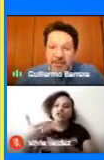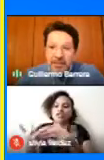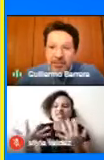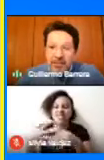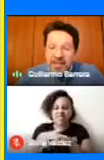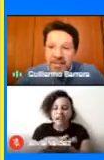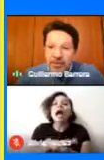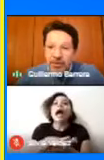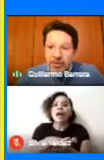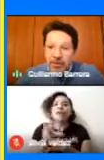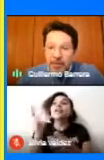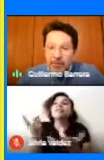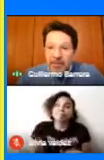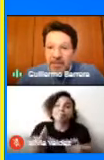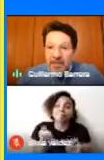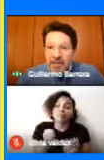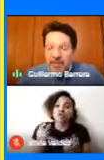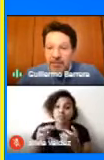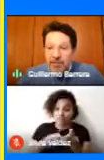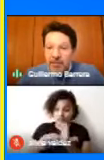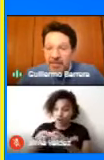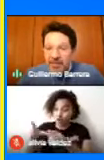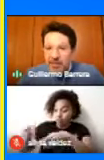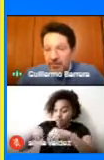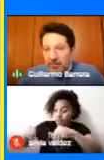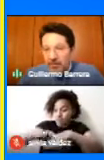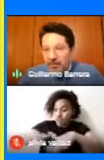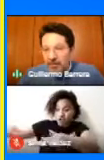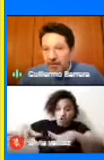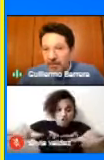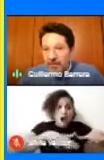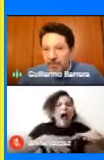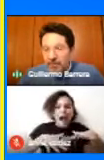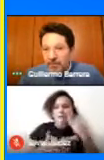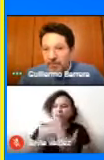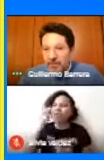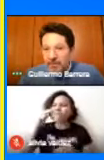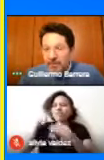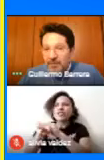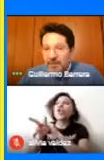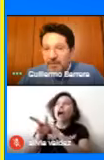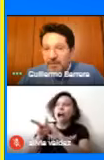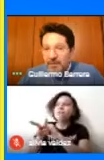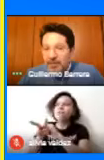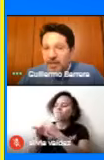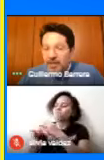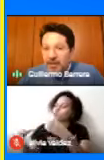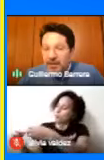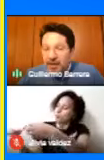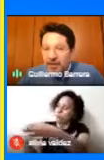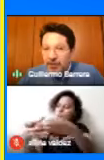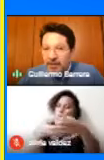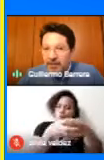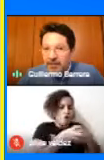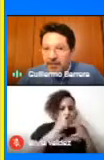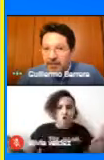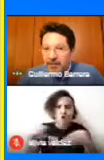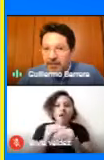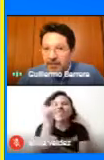y es que entonces los territorios empiezan a tener una visión colectiva y una